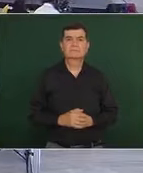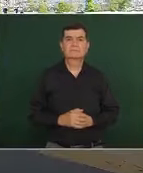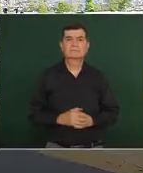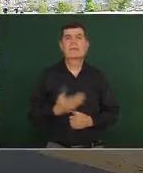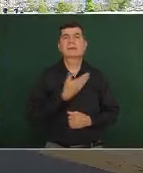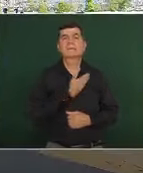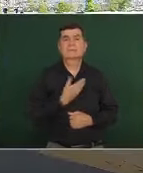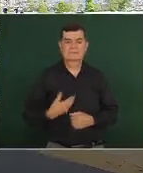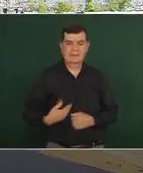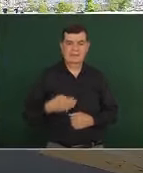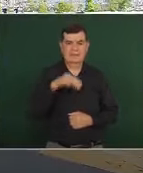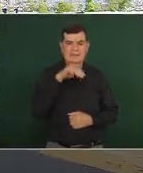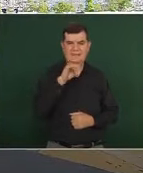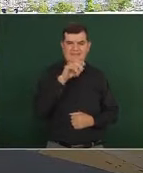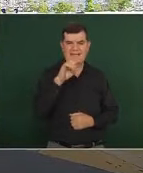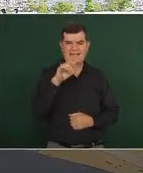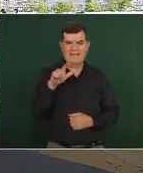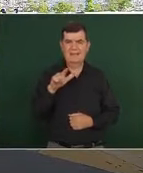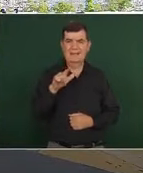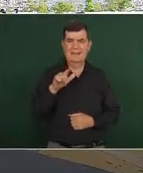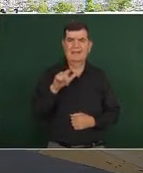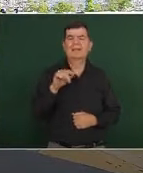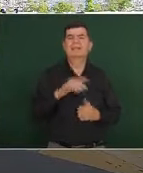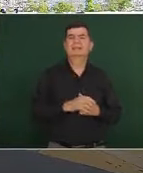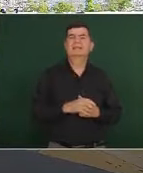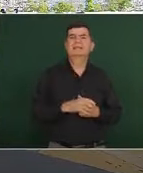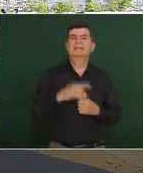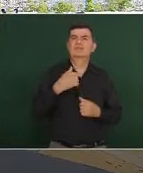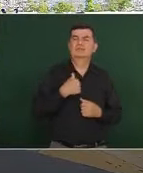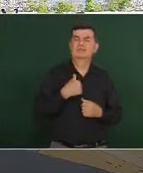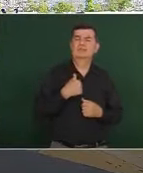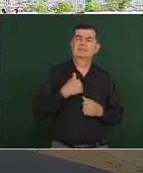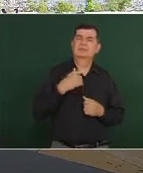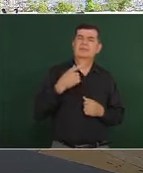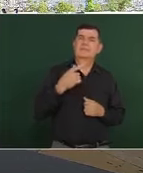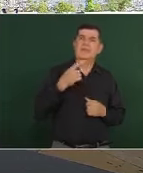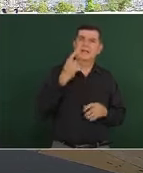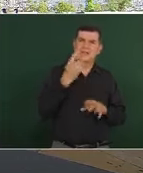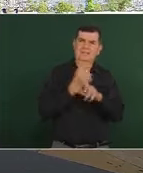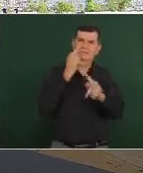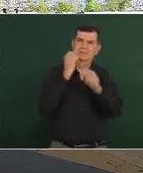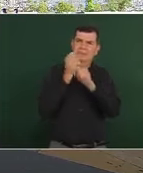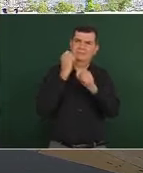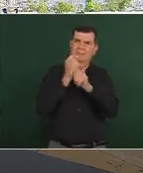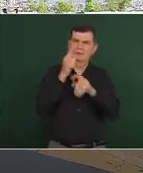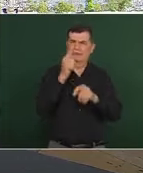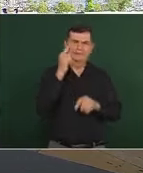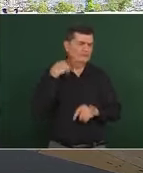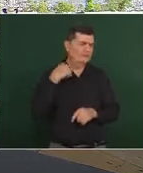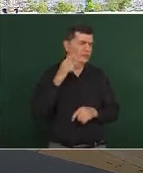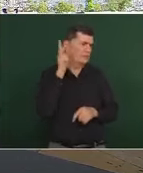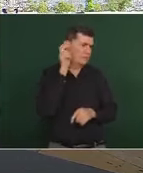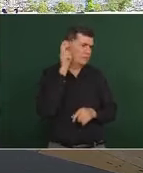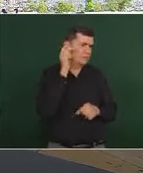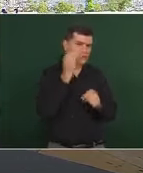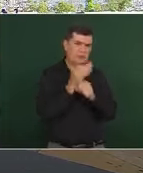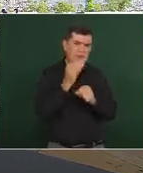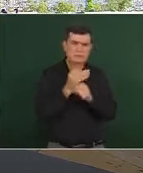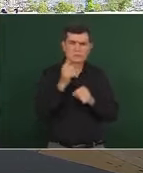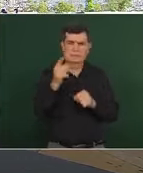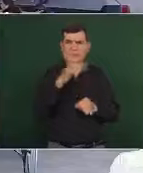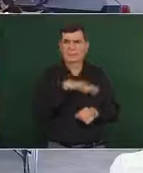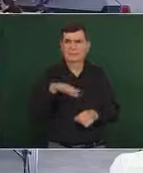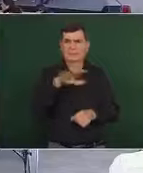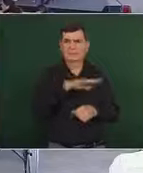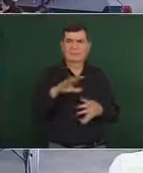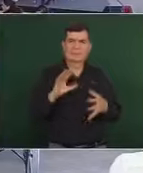Presidente, Misael Habana de los Santos de Altanto Guerrero. Hablando del transporte, y creo que lo están escuchando en este momento los